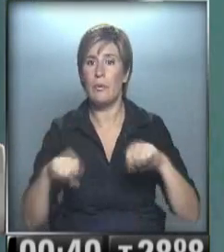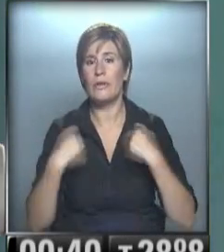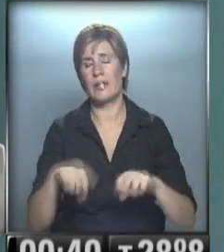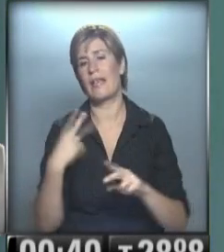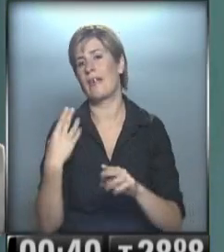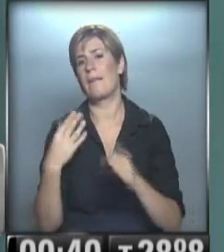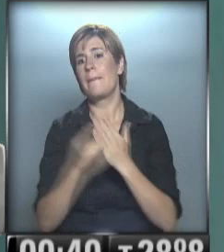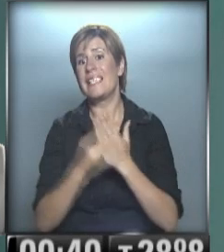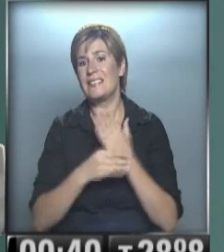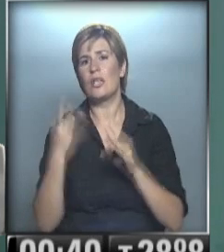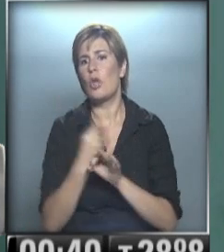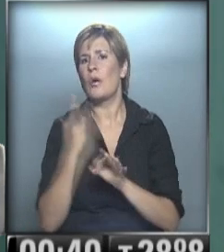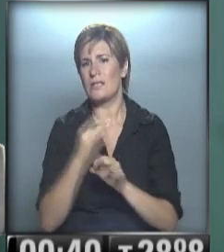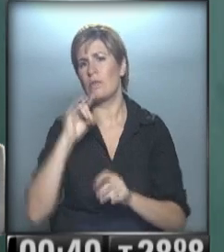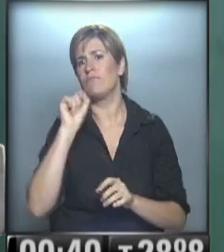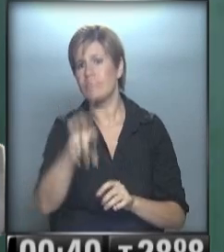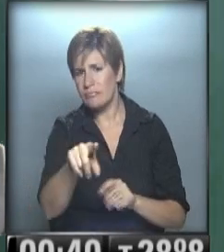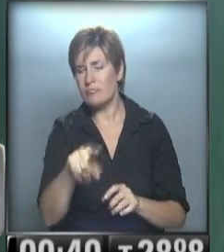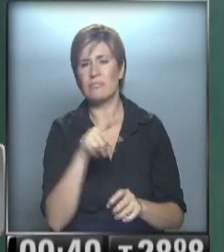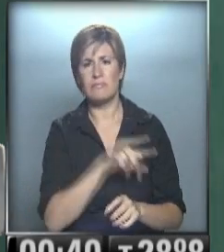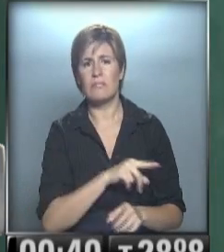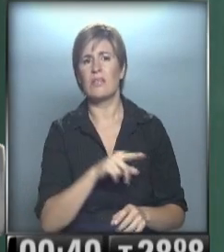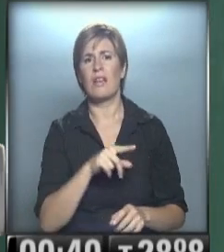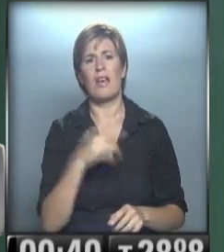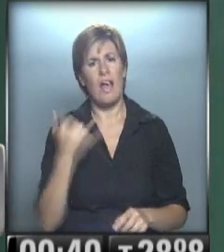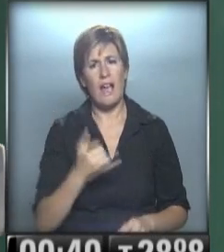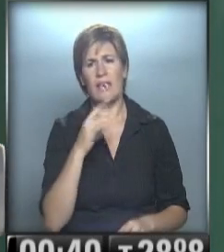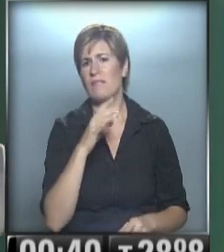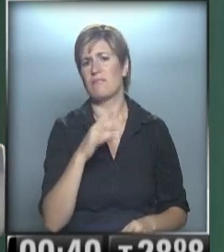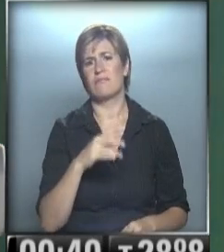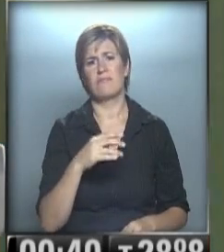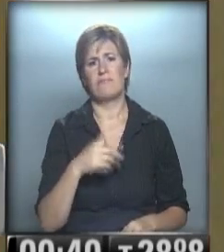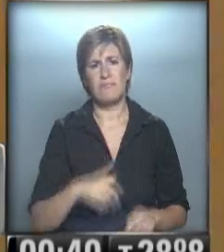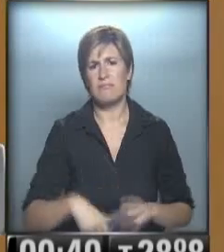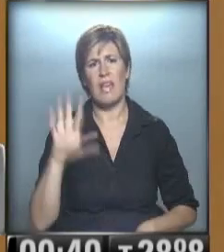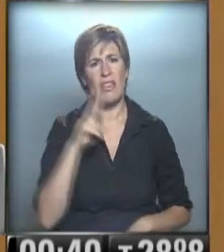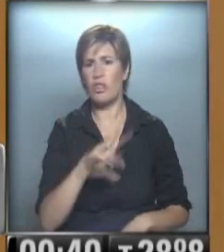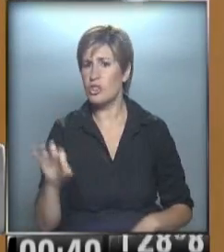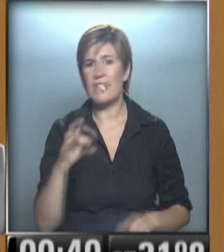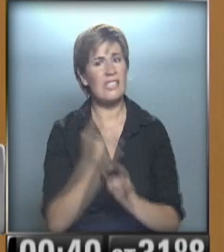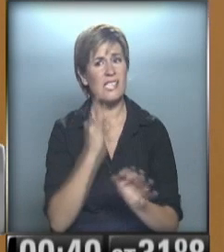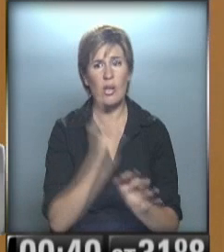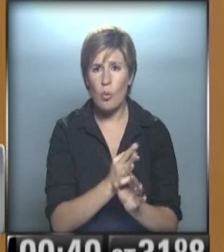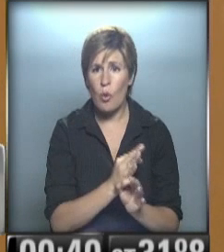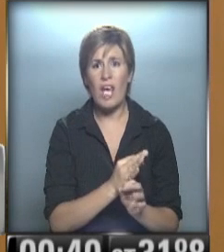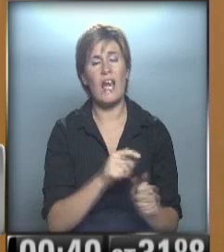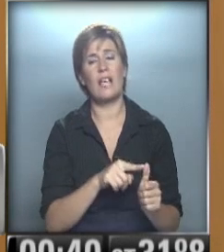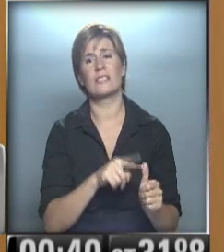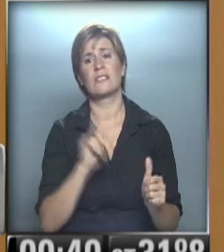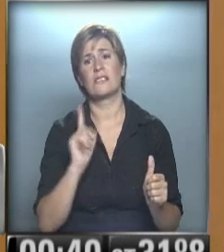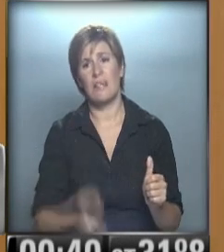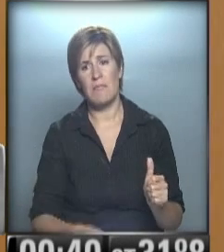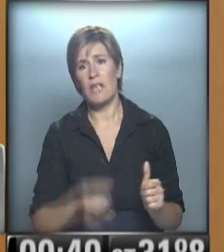aproximadamente? Estamos hablando de más de 80 escuelas, donde los chicos concurren además de las escuelas a predios deportivos, y estamos hablando de aproximadamente de